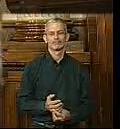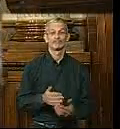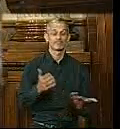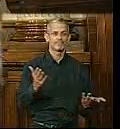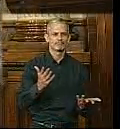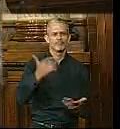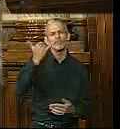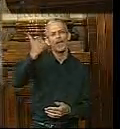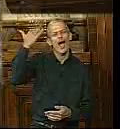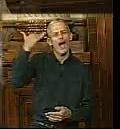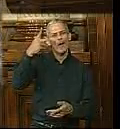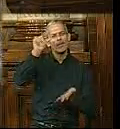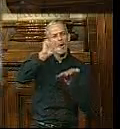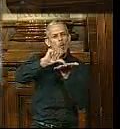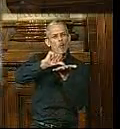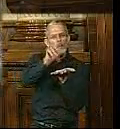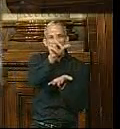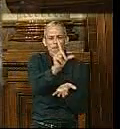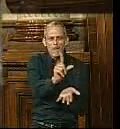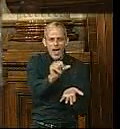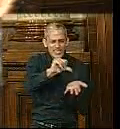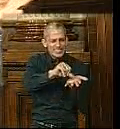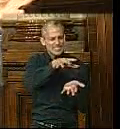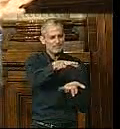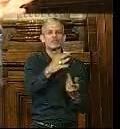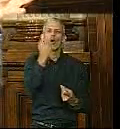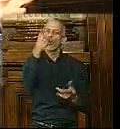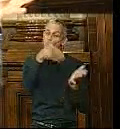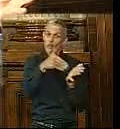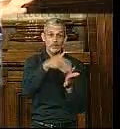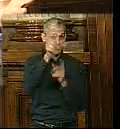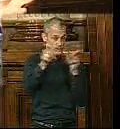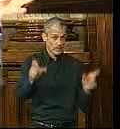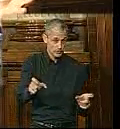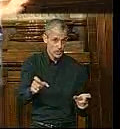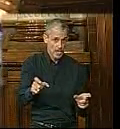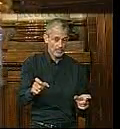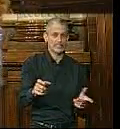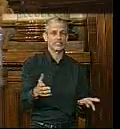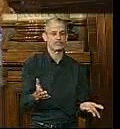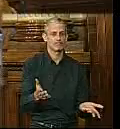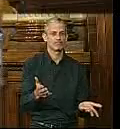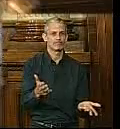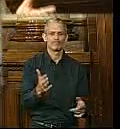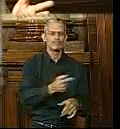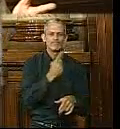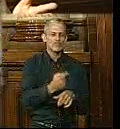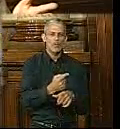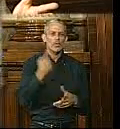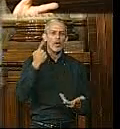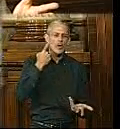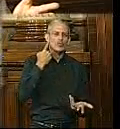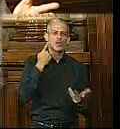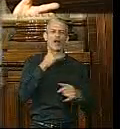Había un país donde 1 millón de personas no pudieron escuchar